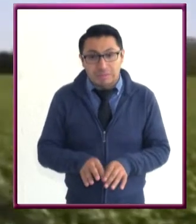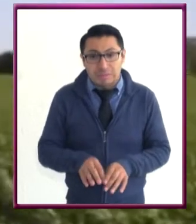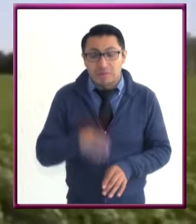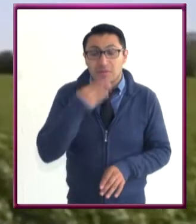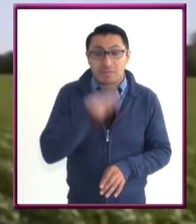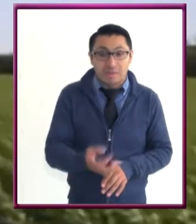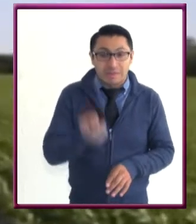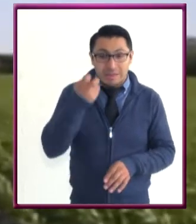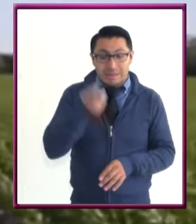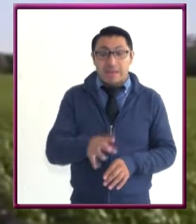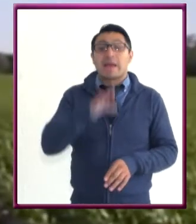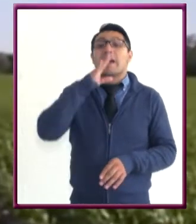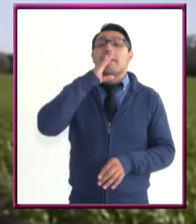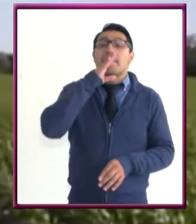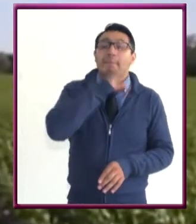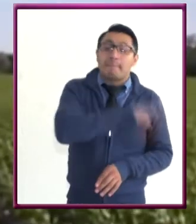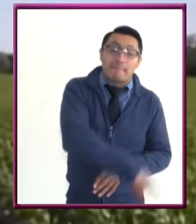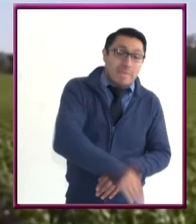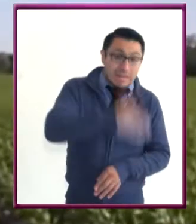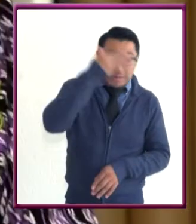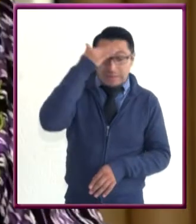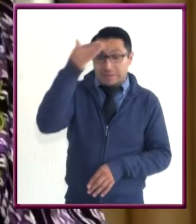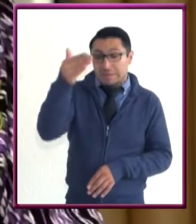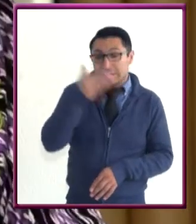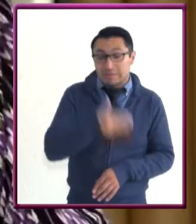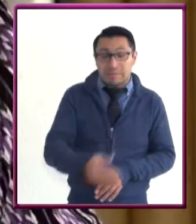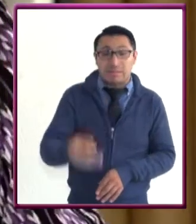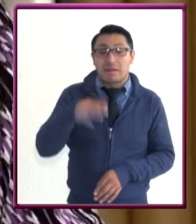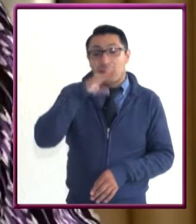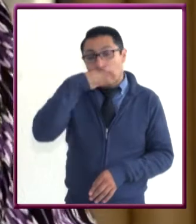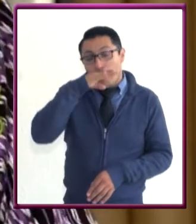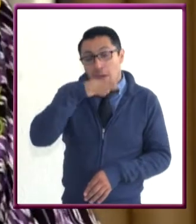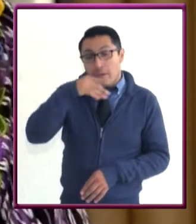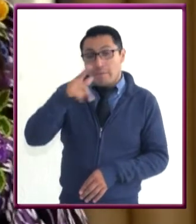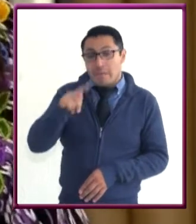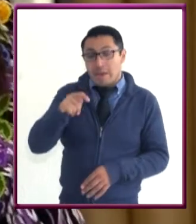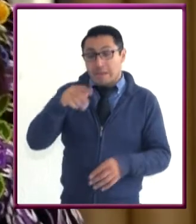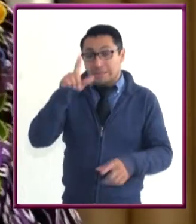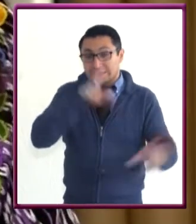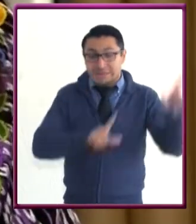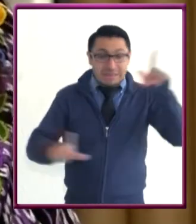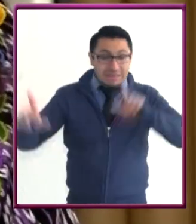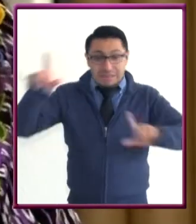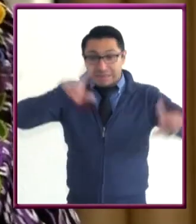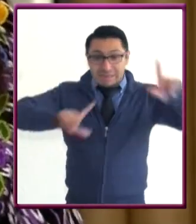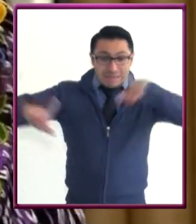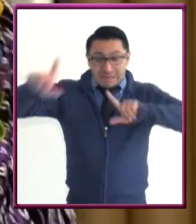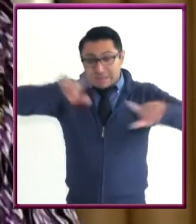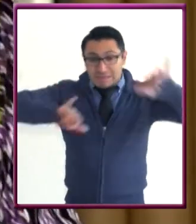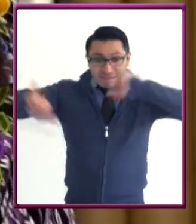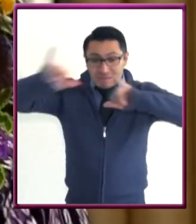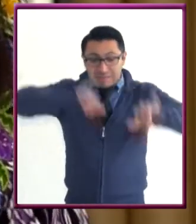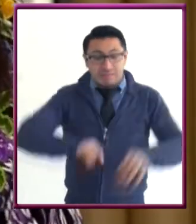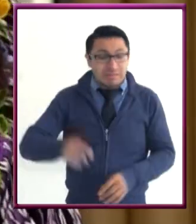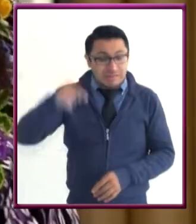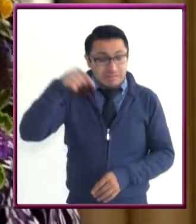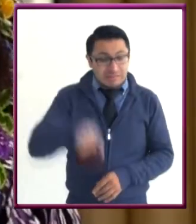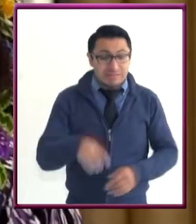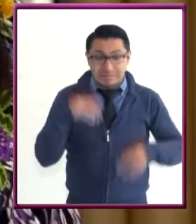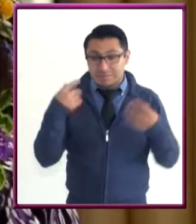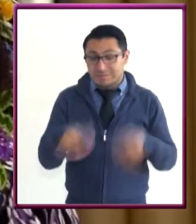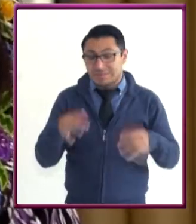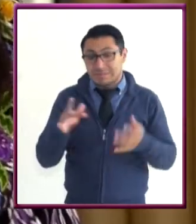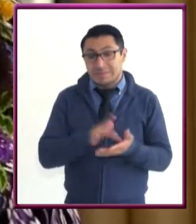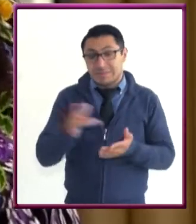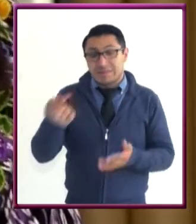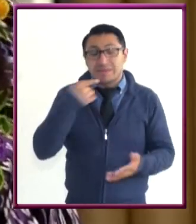este reservorio genético que es nuestro país y es lo que hemos buscado impedir como sociedad gracias a la demanda